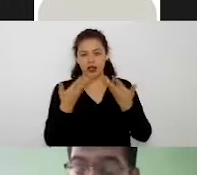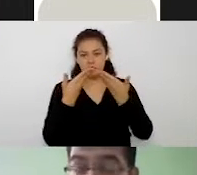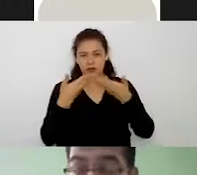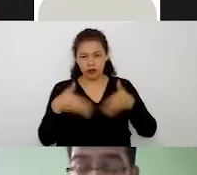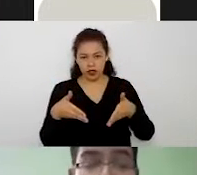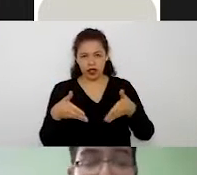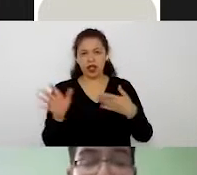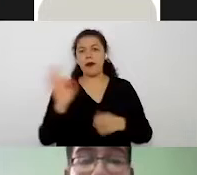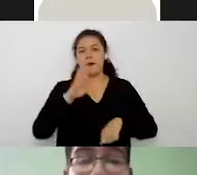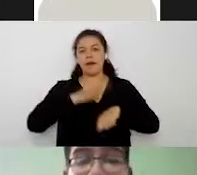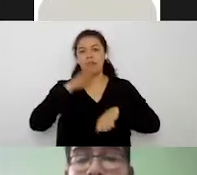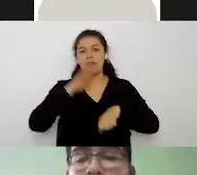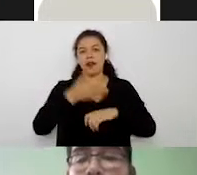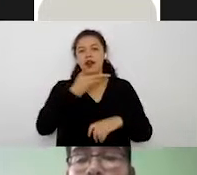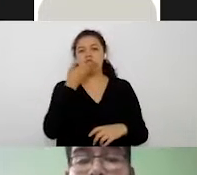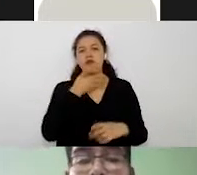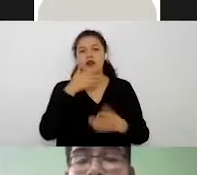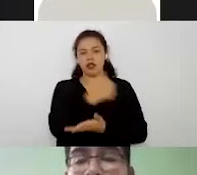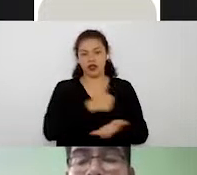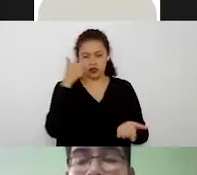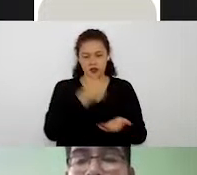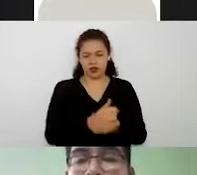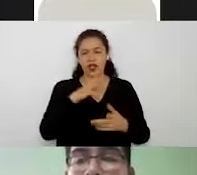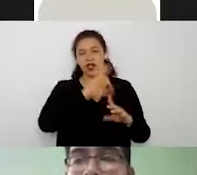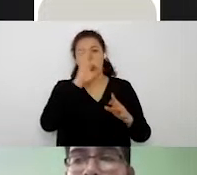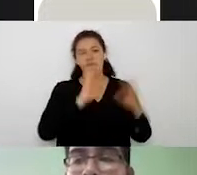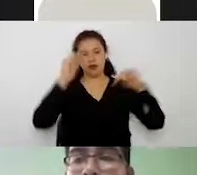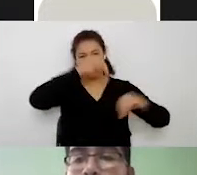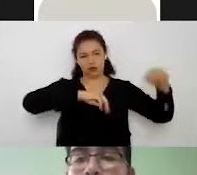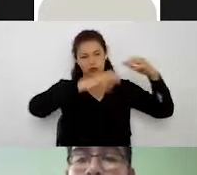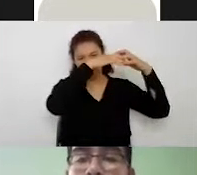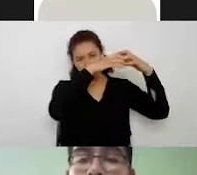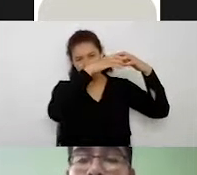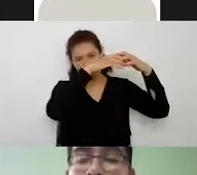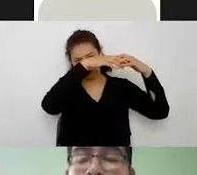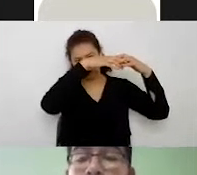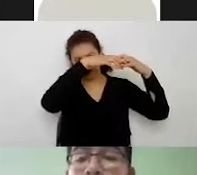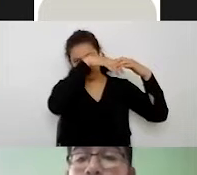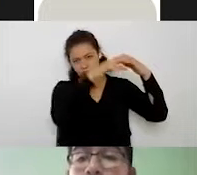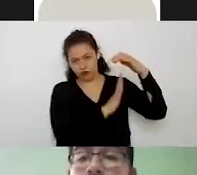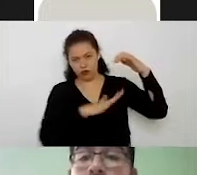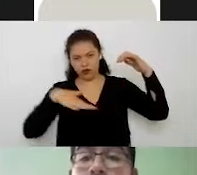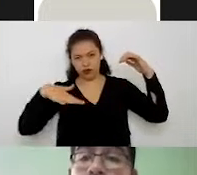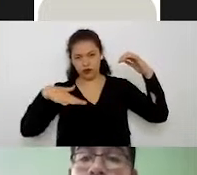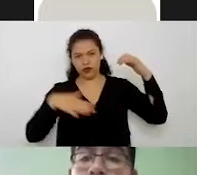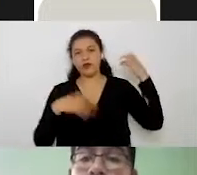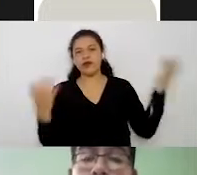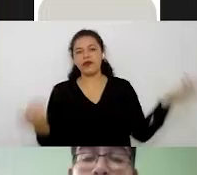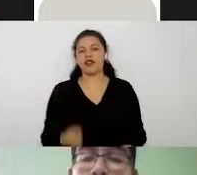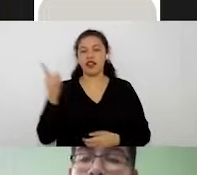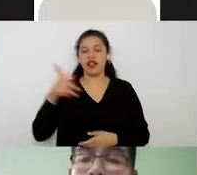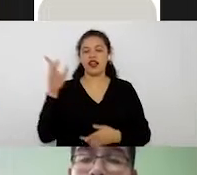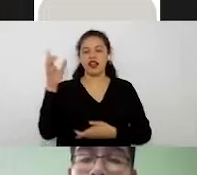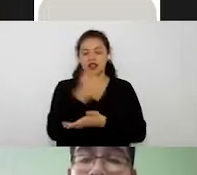en la ciudad, los deslizamientos de suelos, como estábamos poniendo ejemplos de un deslave que hubo de un cerro en la Ciudad de